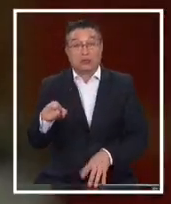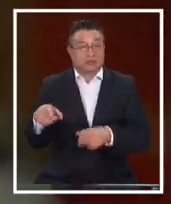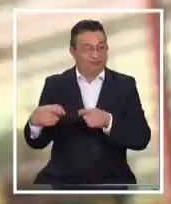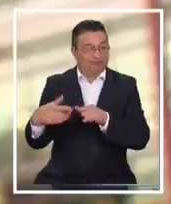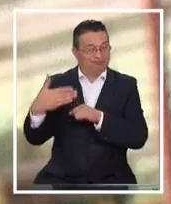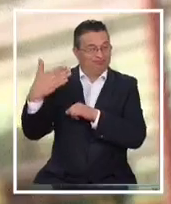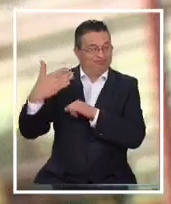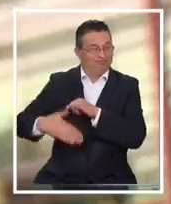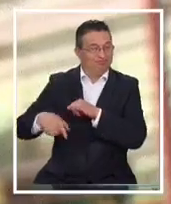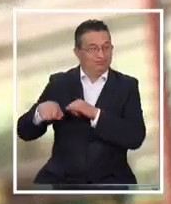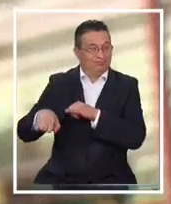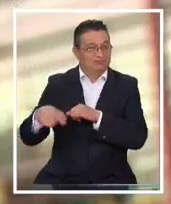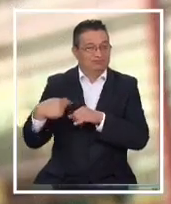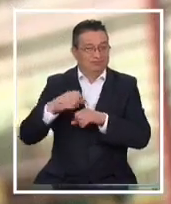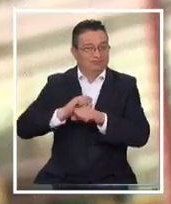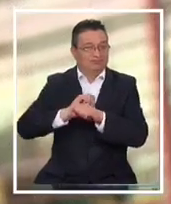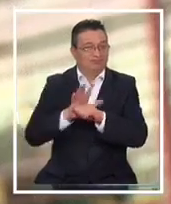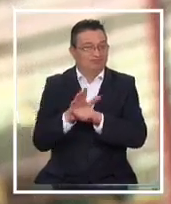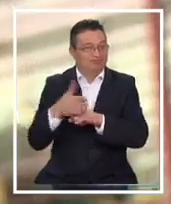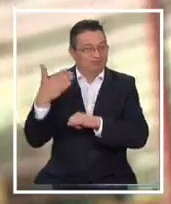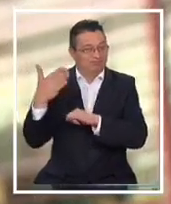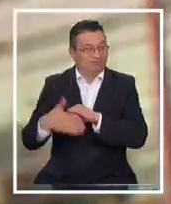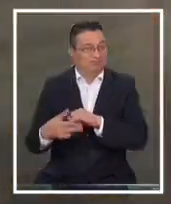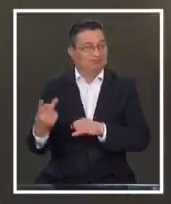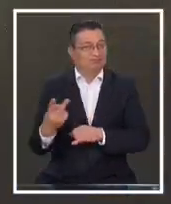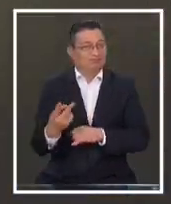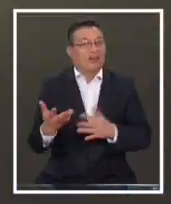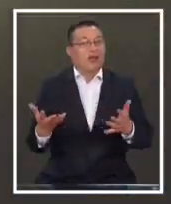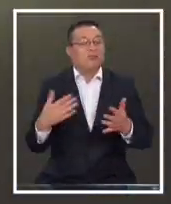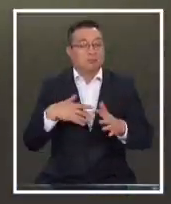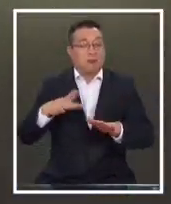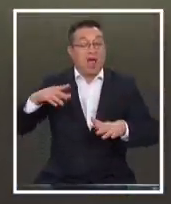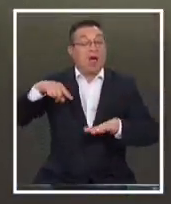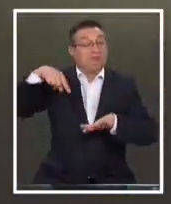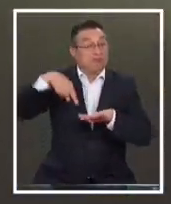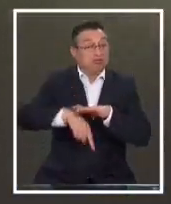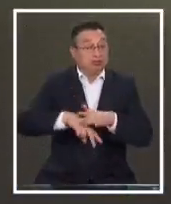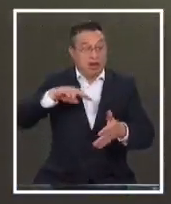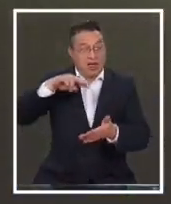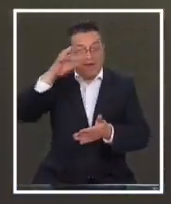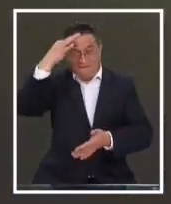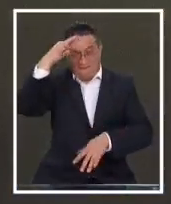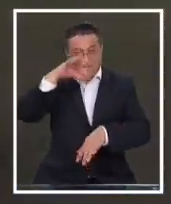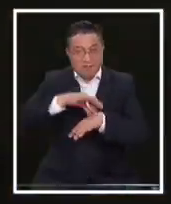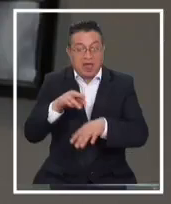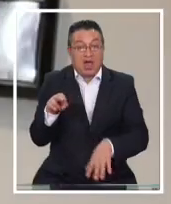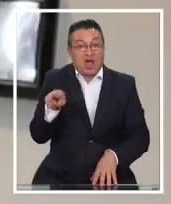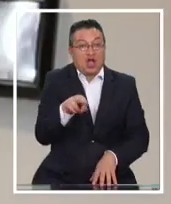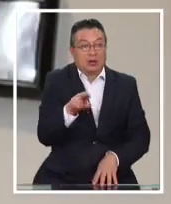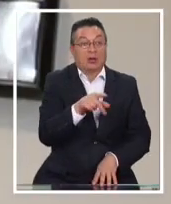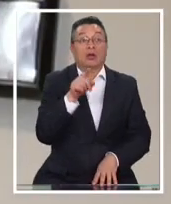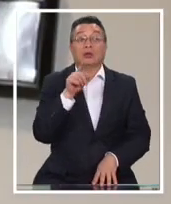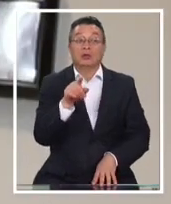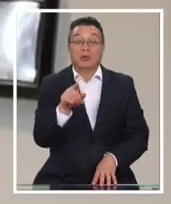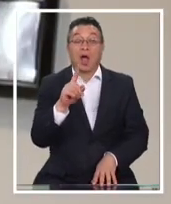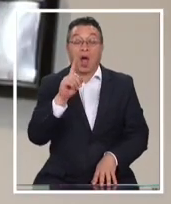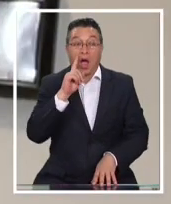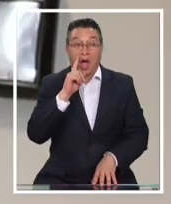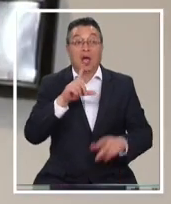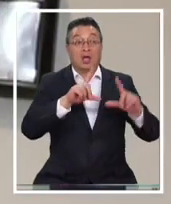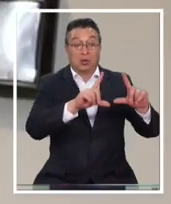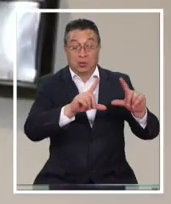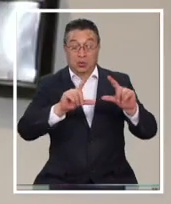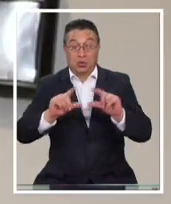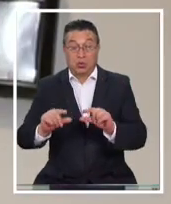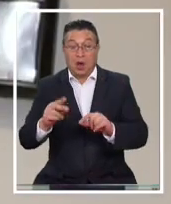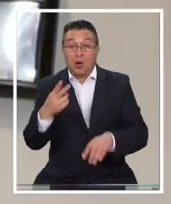hora de enfrentar la pandemia y no solo porque agudiza las enfermedades crónicas. Frente a la disminución del